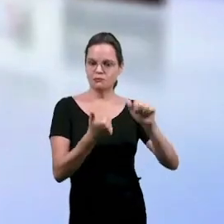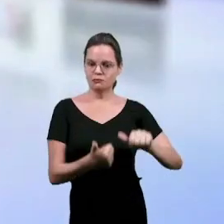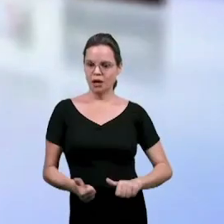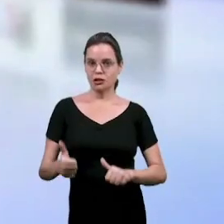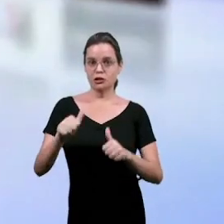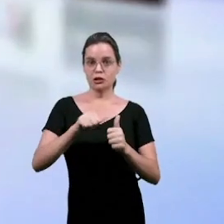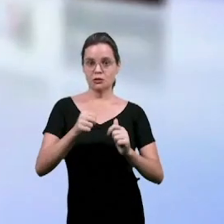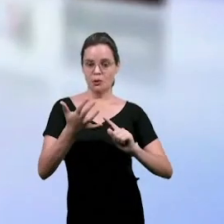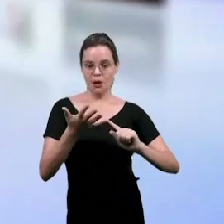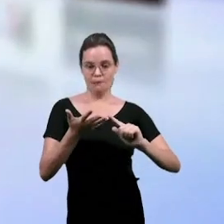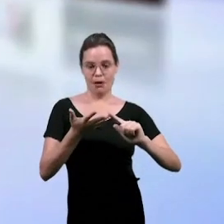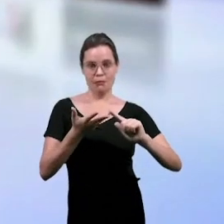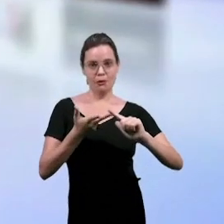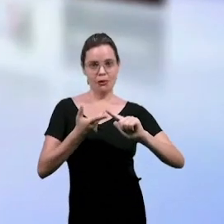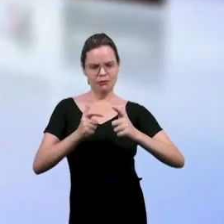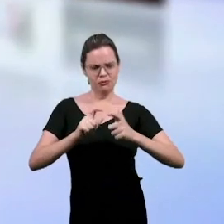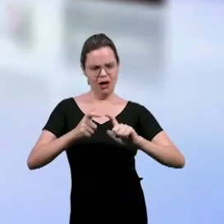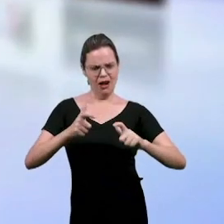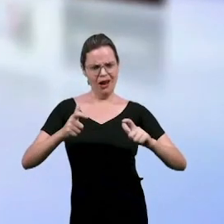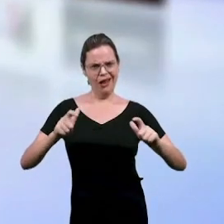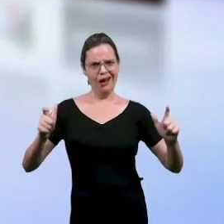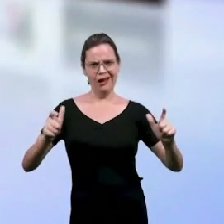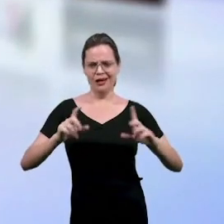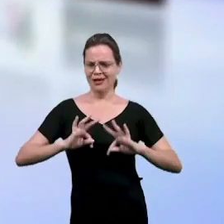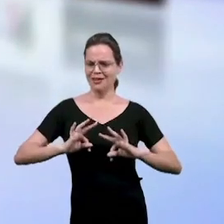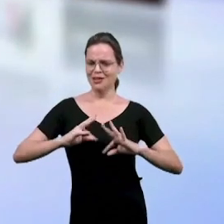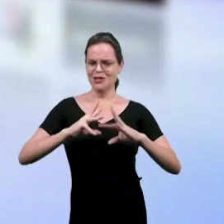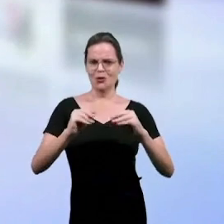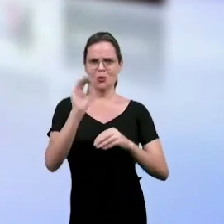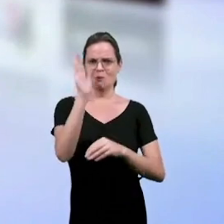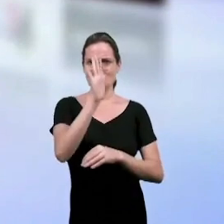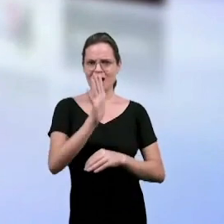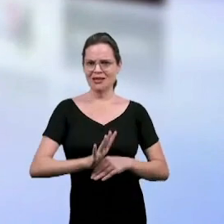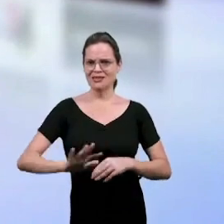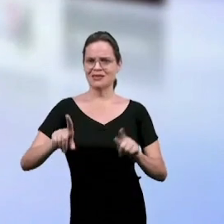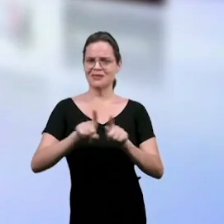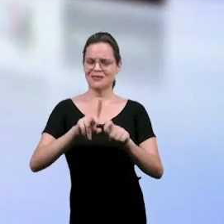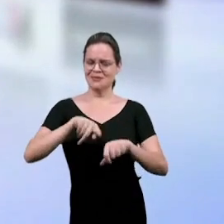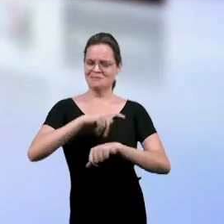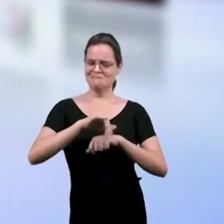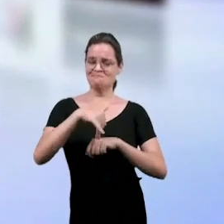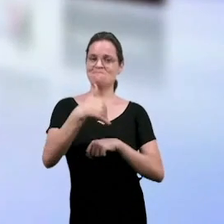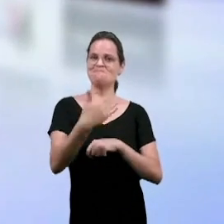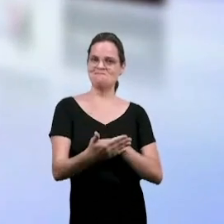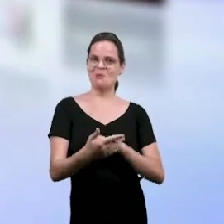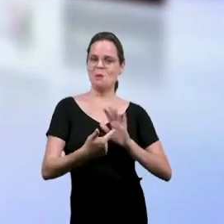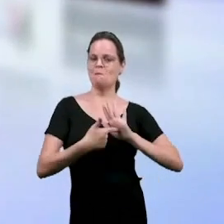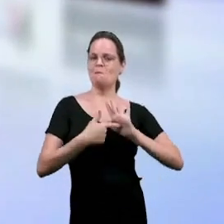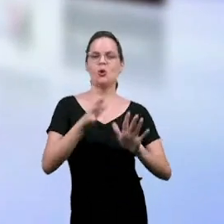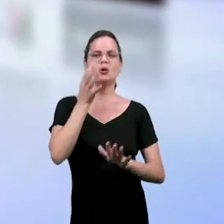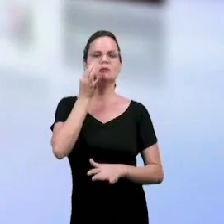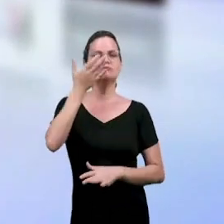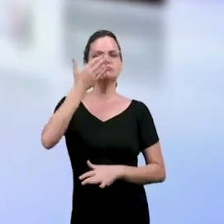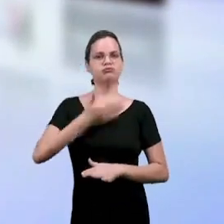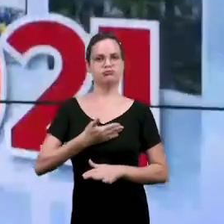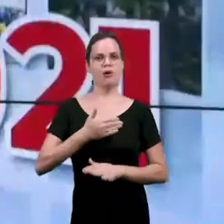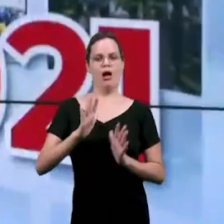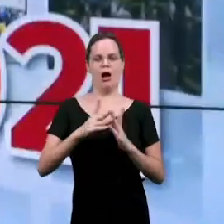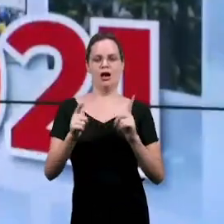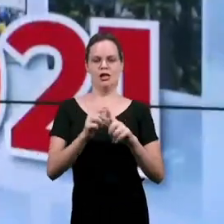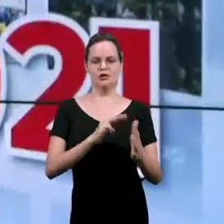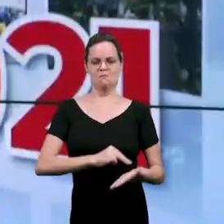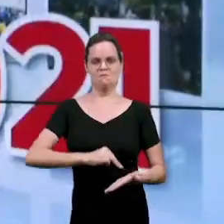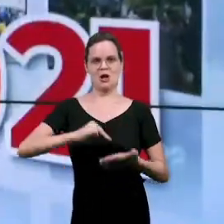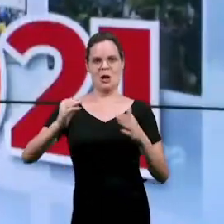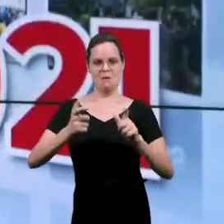manaims, una serie de nuevos bautismos en las aguas fue realizado en todo el Brasil y todo el exterior, como una